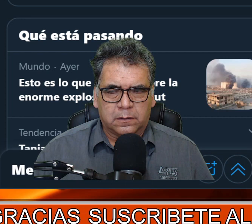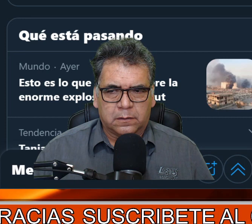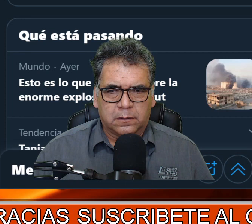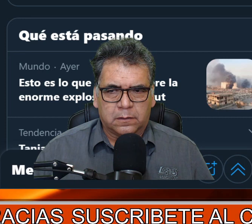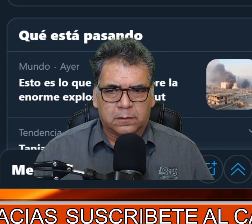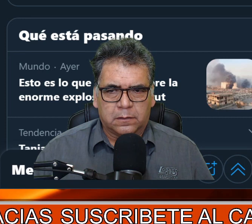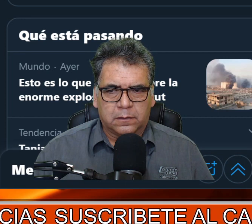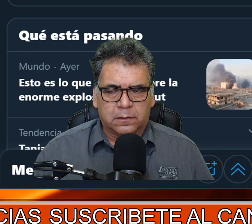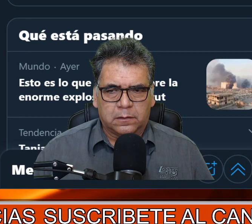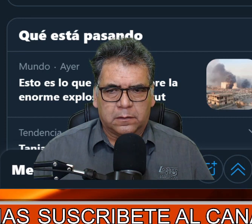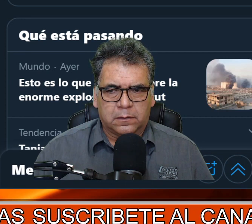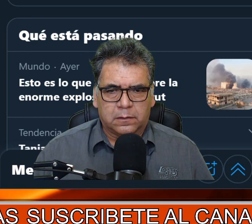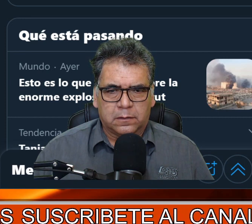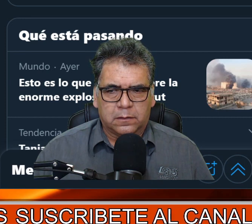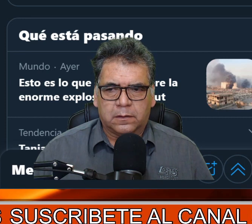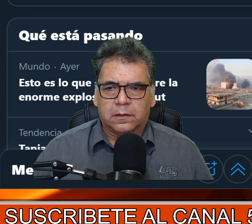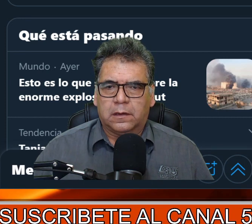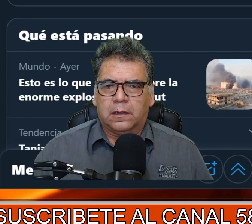deportivos.